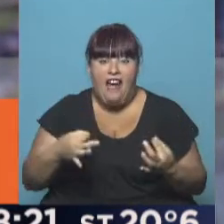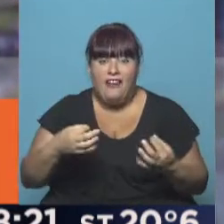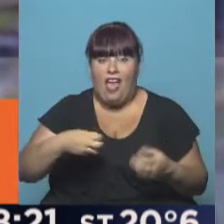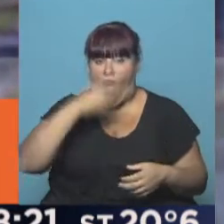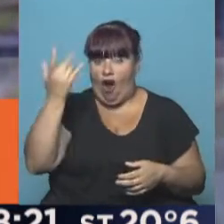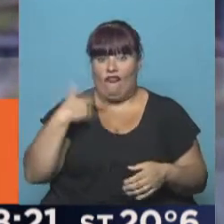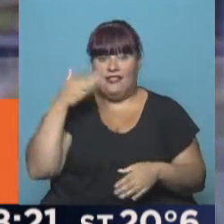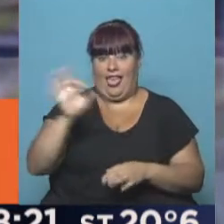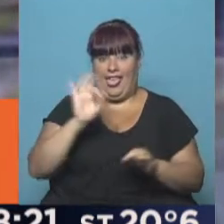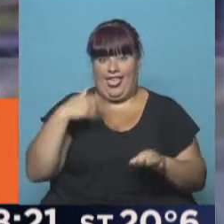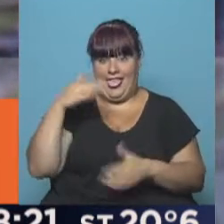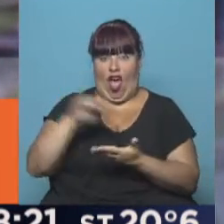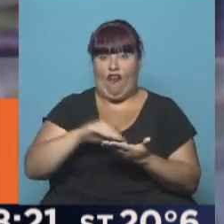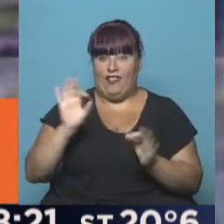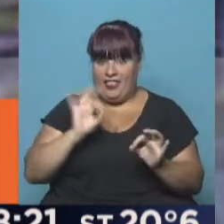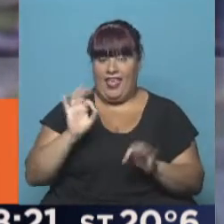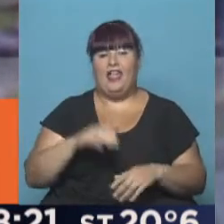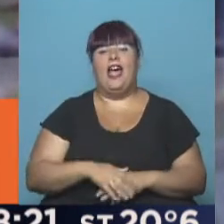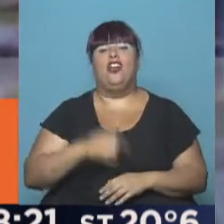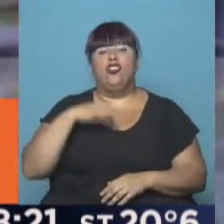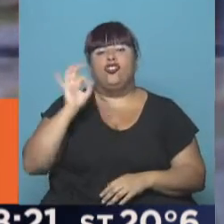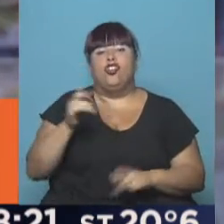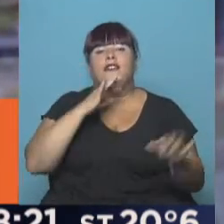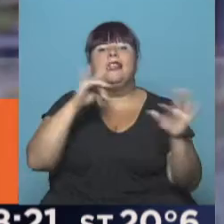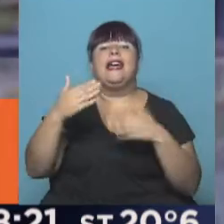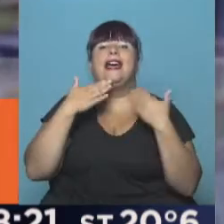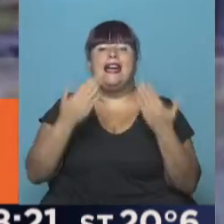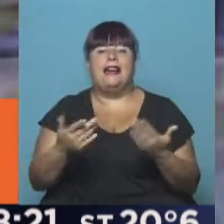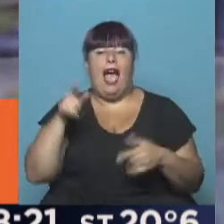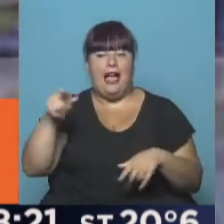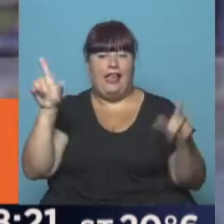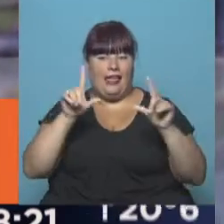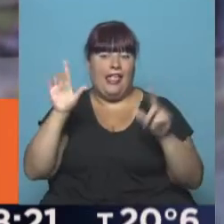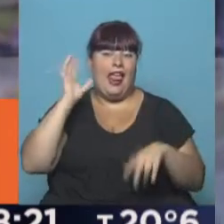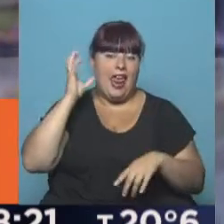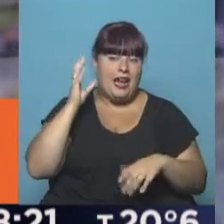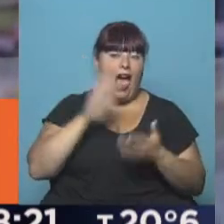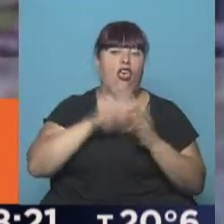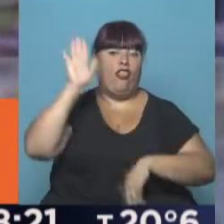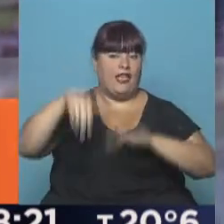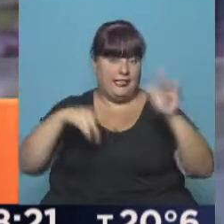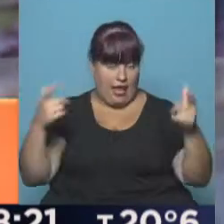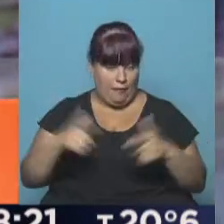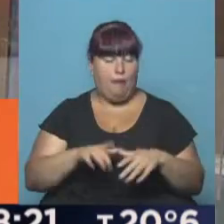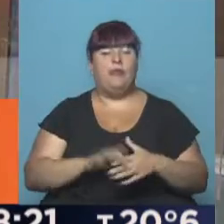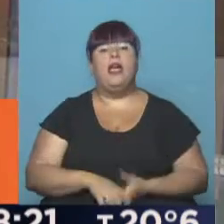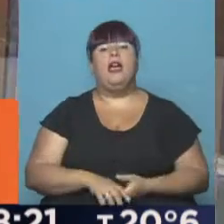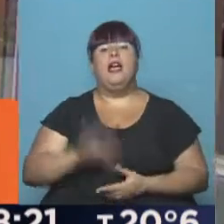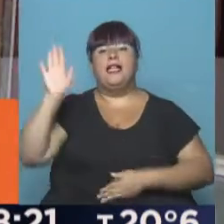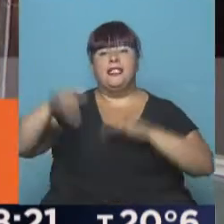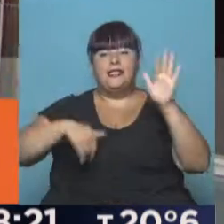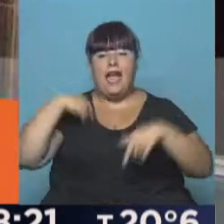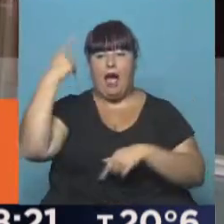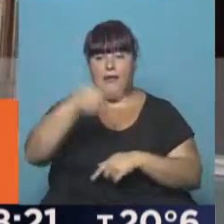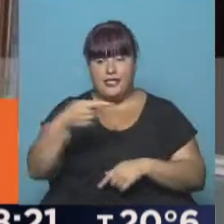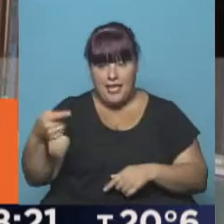no nos pase por mí por mi despacho y lo que lo que se los dé a través de los medios en cuanto a la convocatoria se convocó para